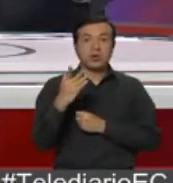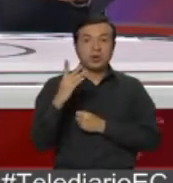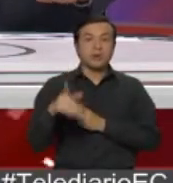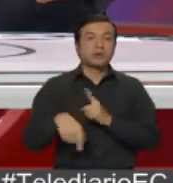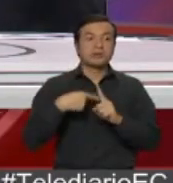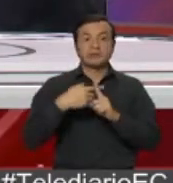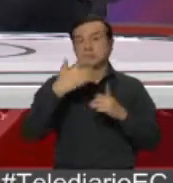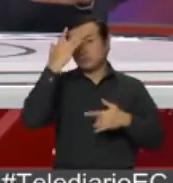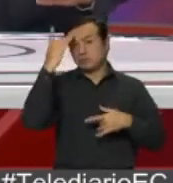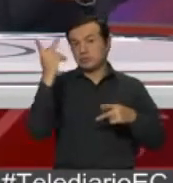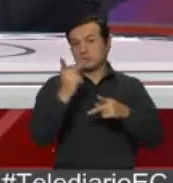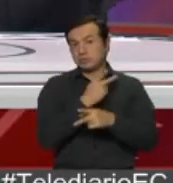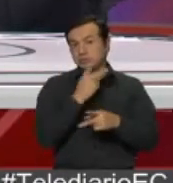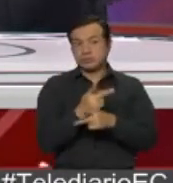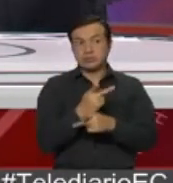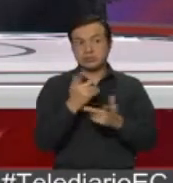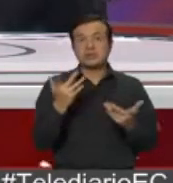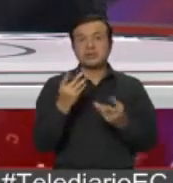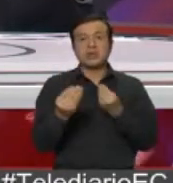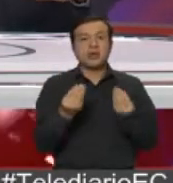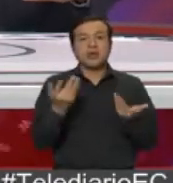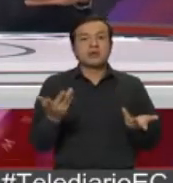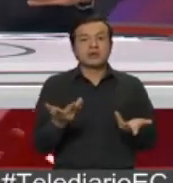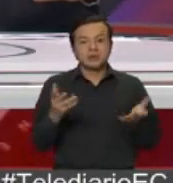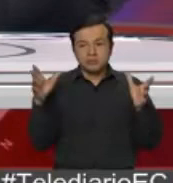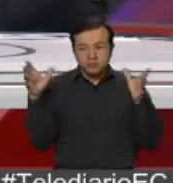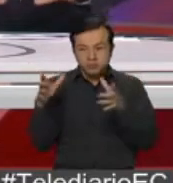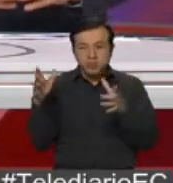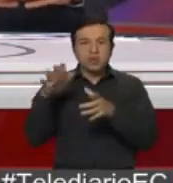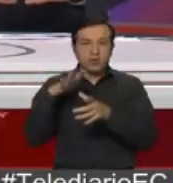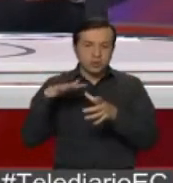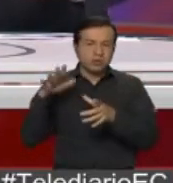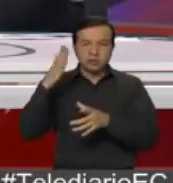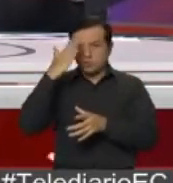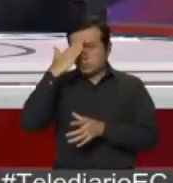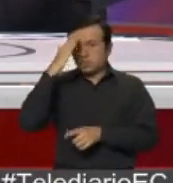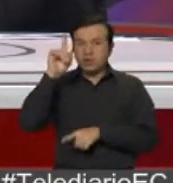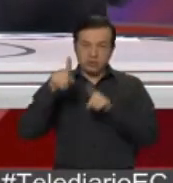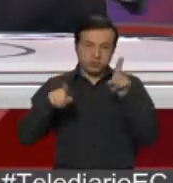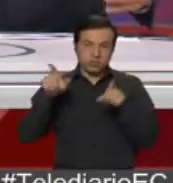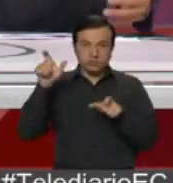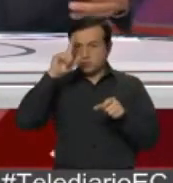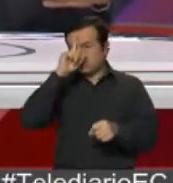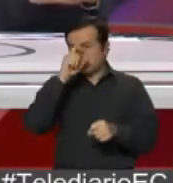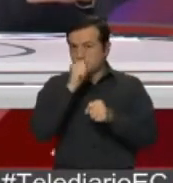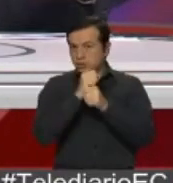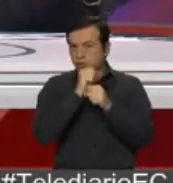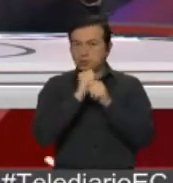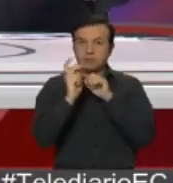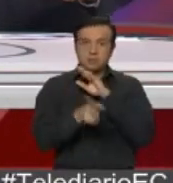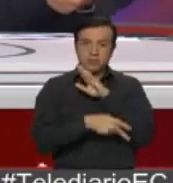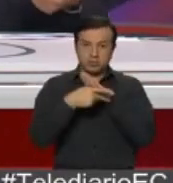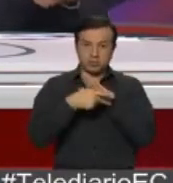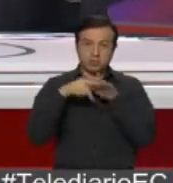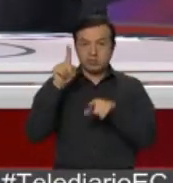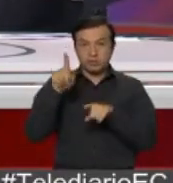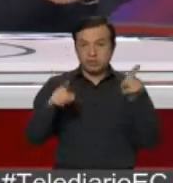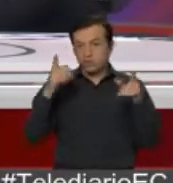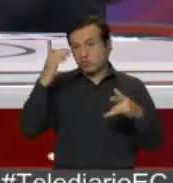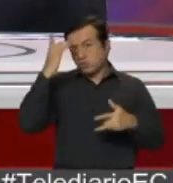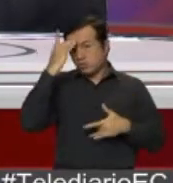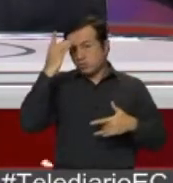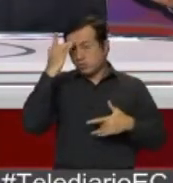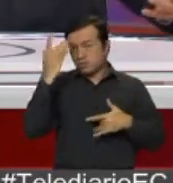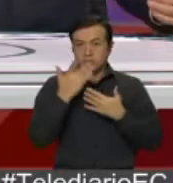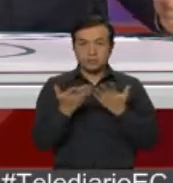del COVID. Entendemos que existe la amenaza por la presencia de trabajadores petroleros que también eventualmente podrían estar